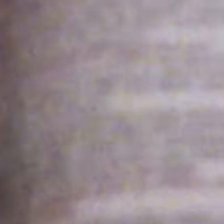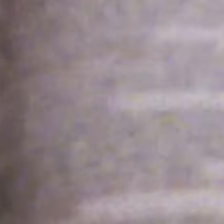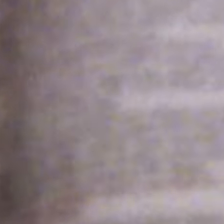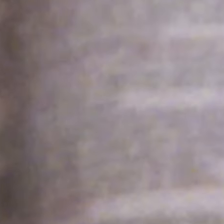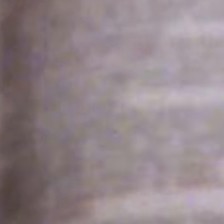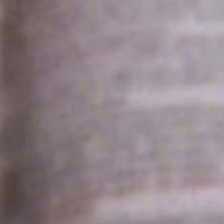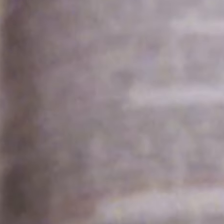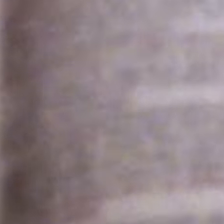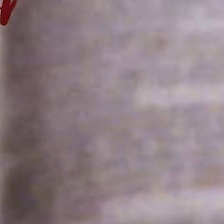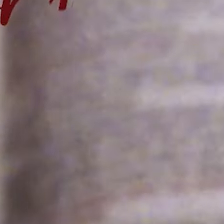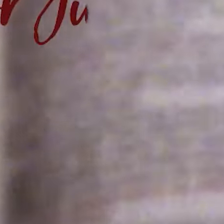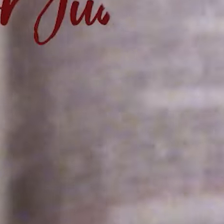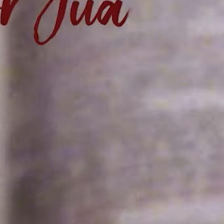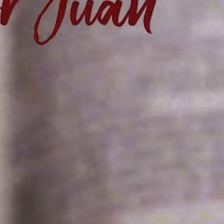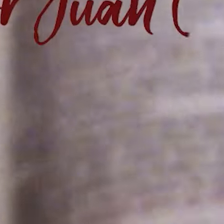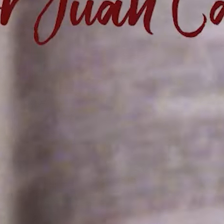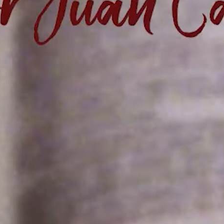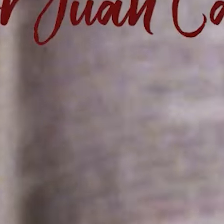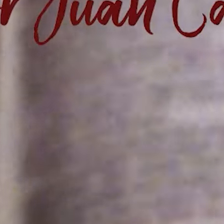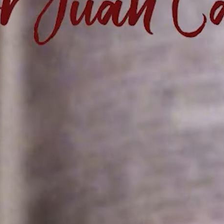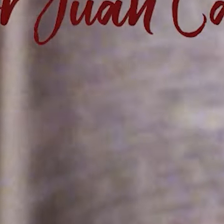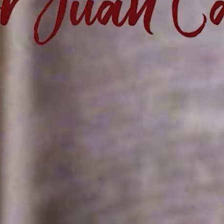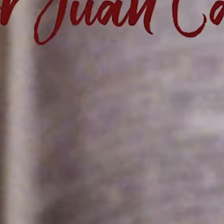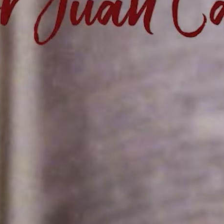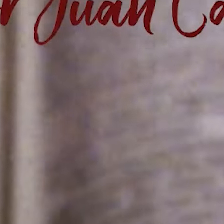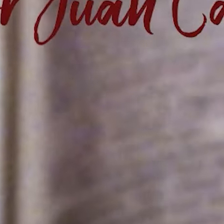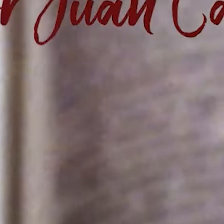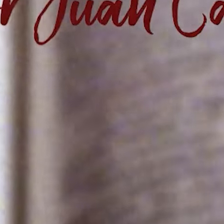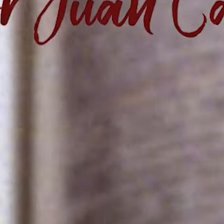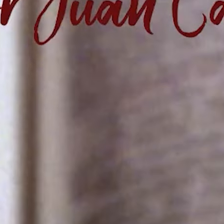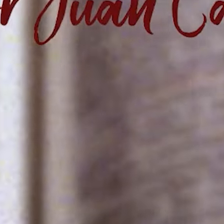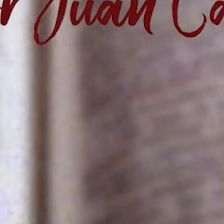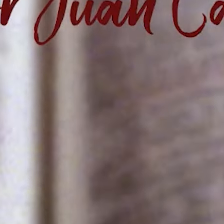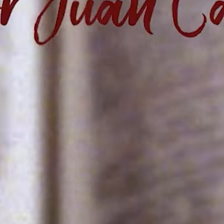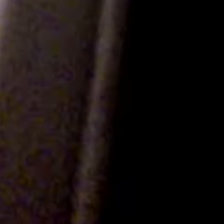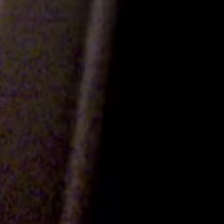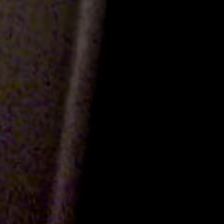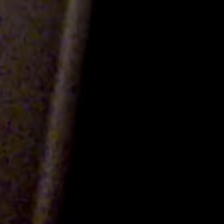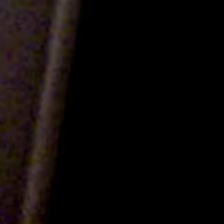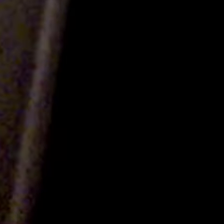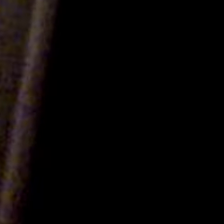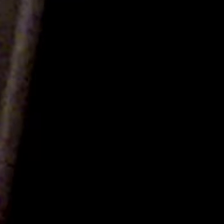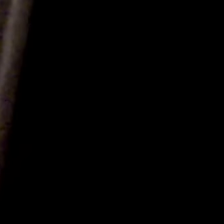Creo en ti. Eres más que mi vida.